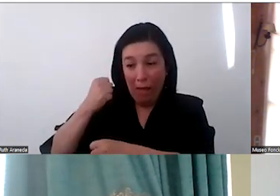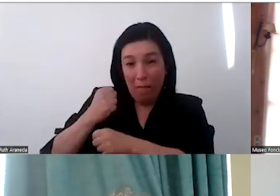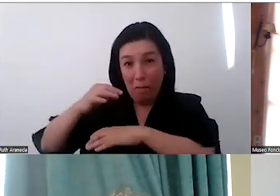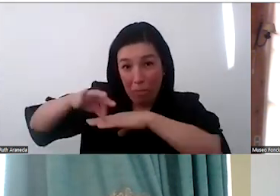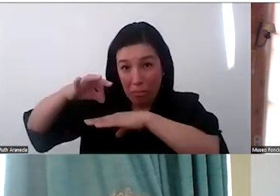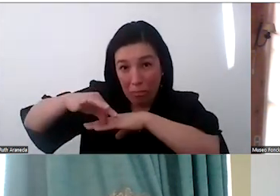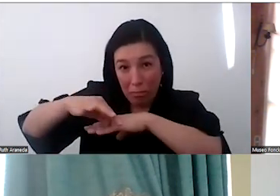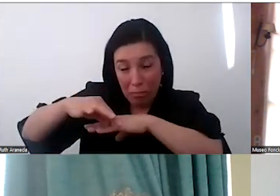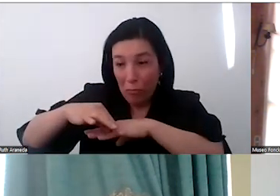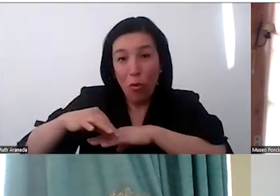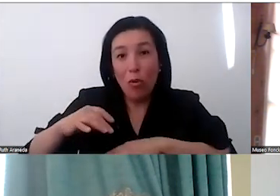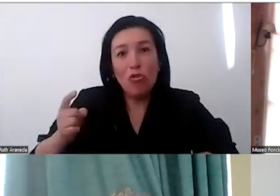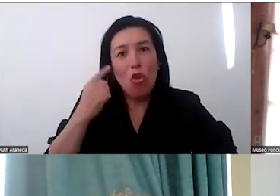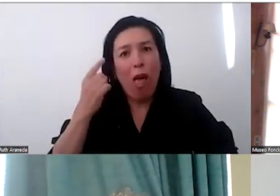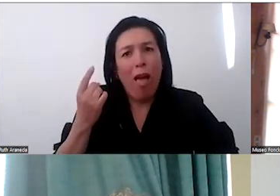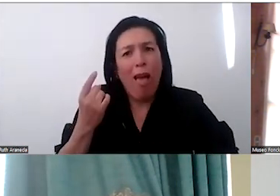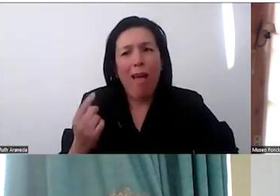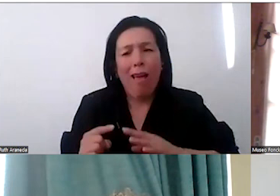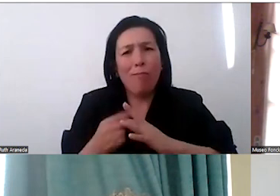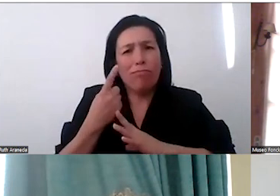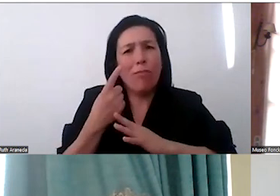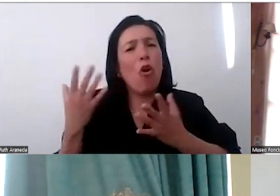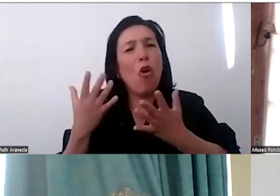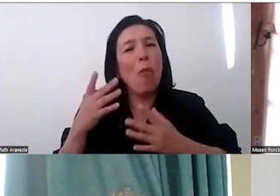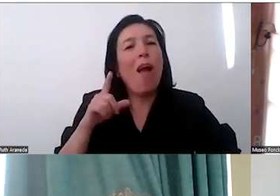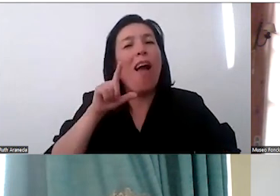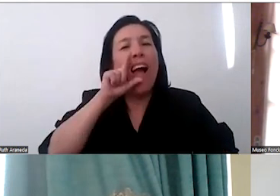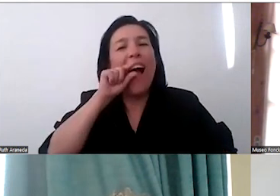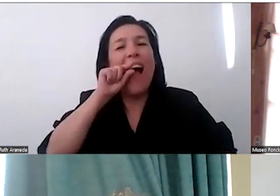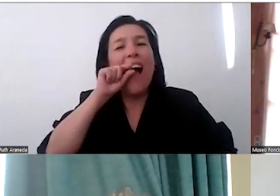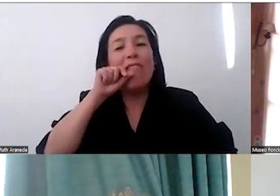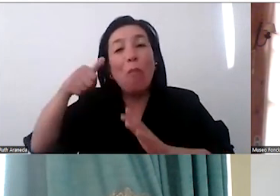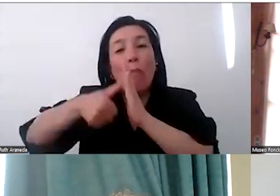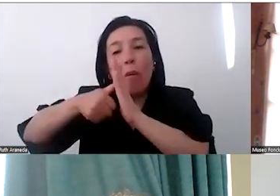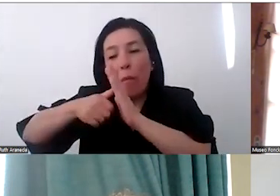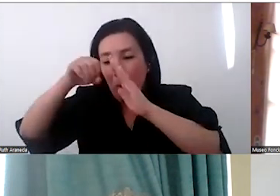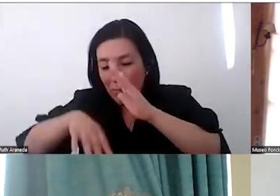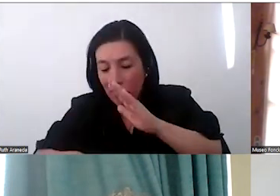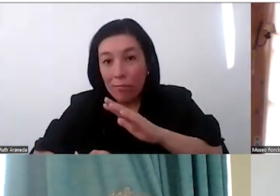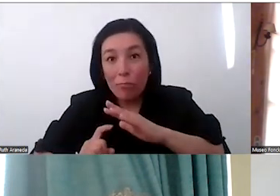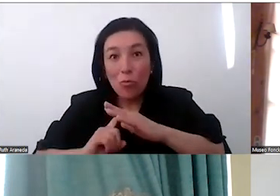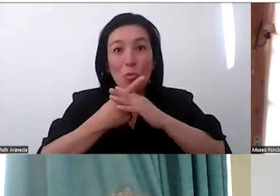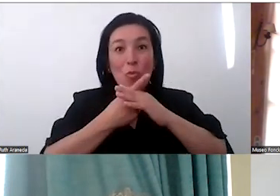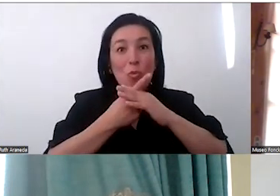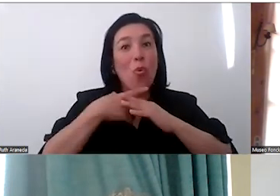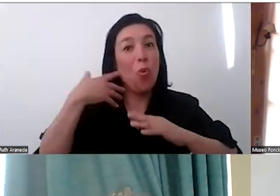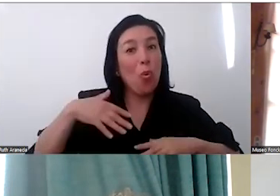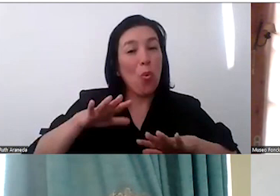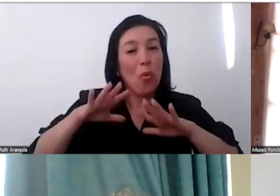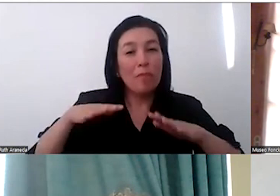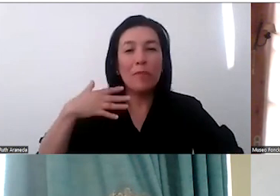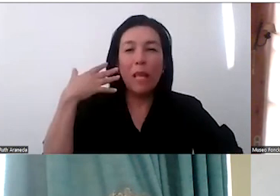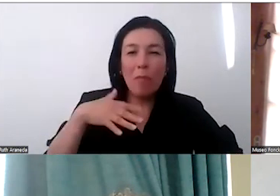las aves. O sea, la observación además es tan importante que podamos trabajar